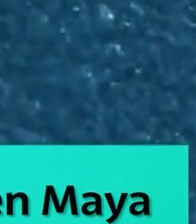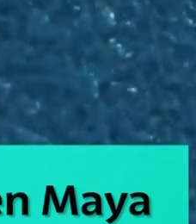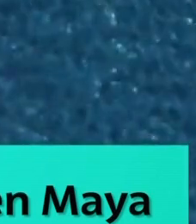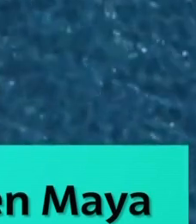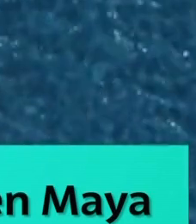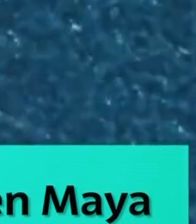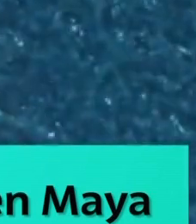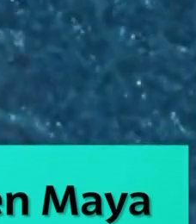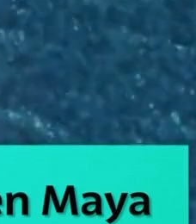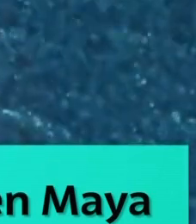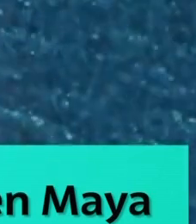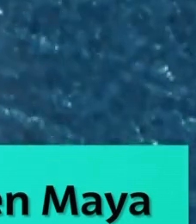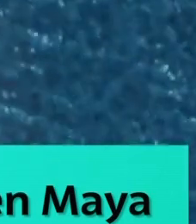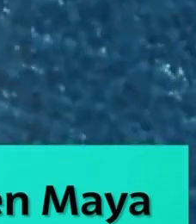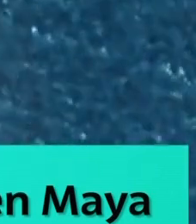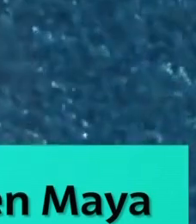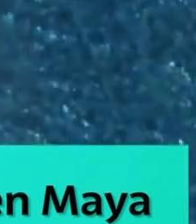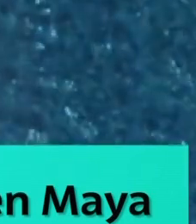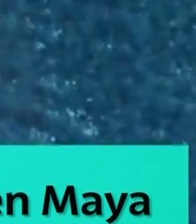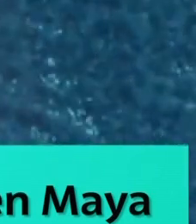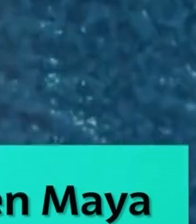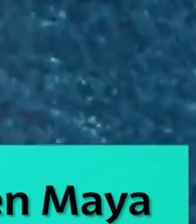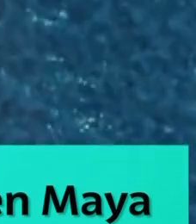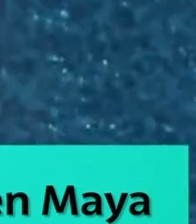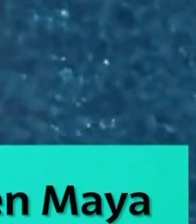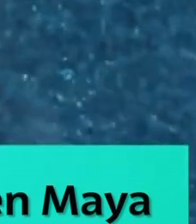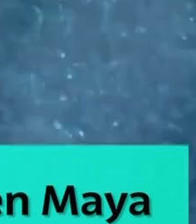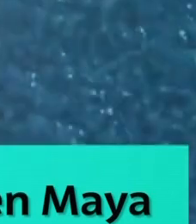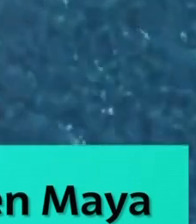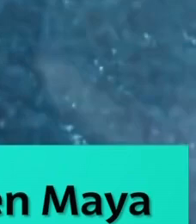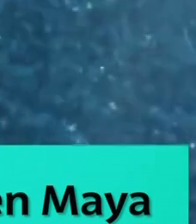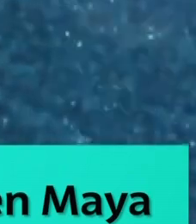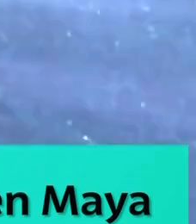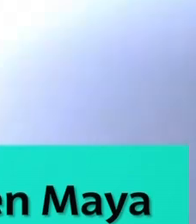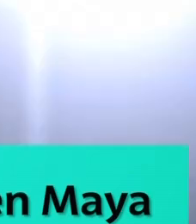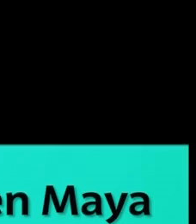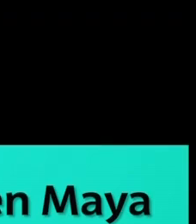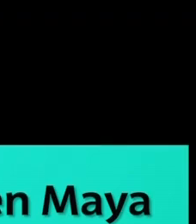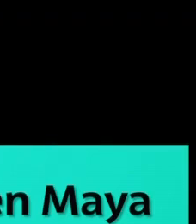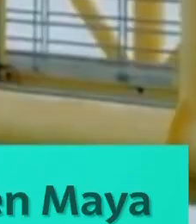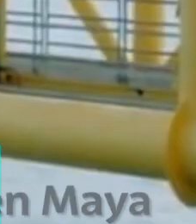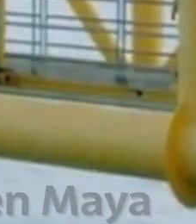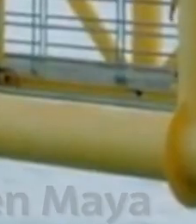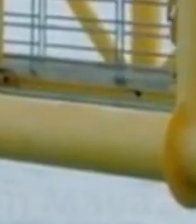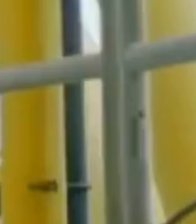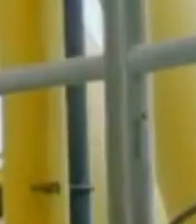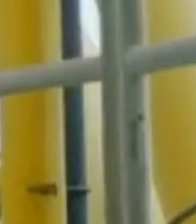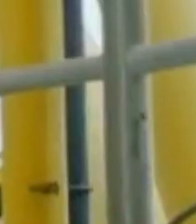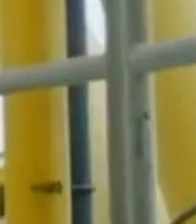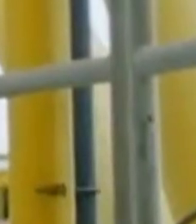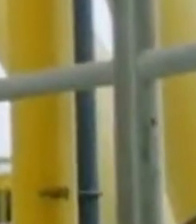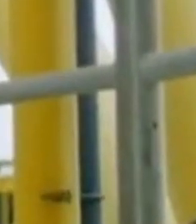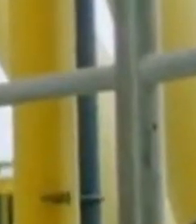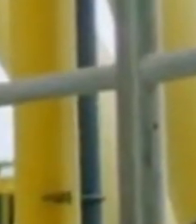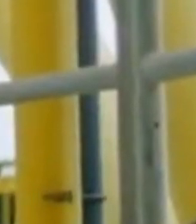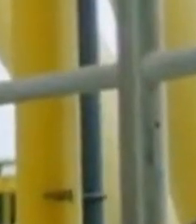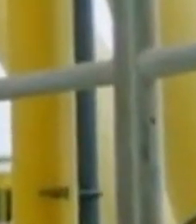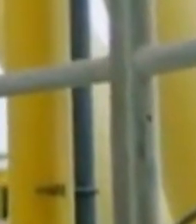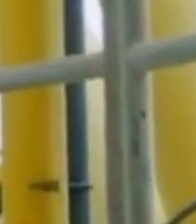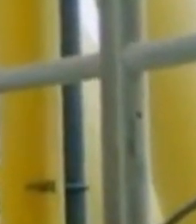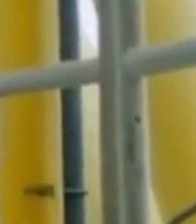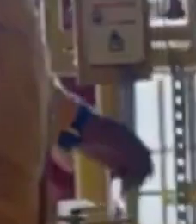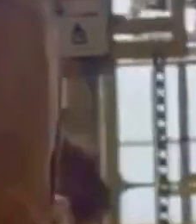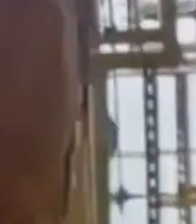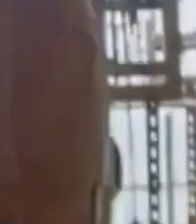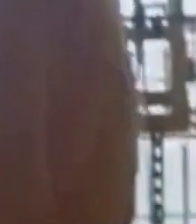manuel lópez obrador y se fortalecerá la inversión en pemex con 65 mil millones de pesos con la reducción en su